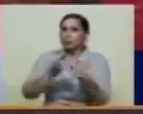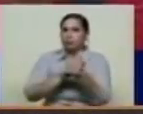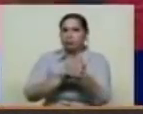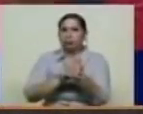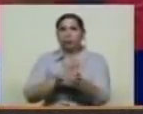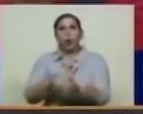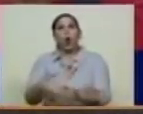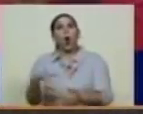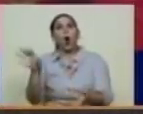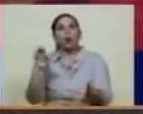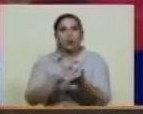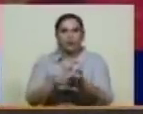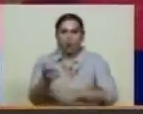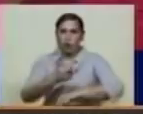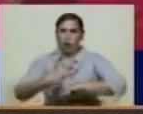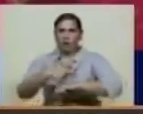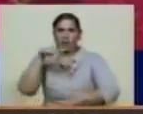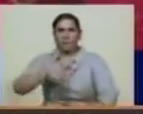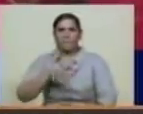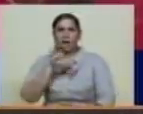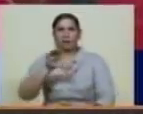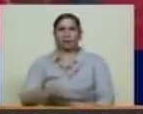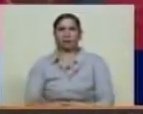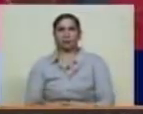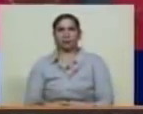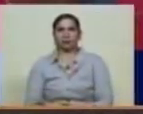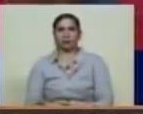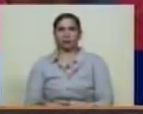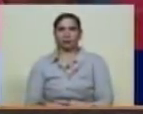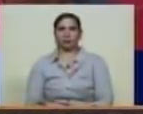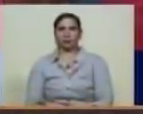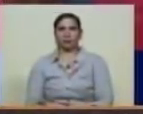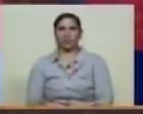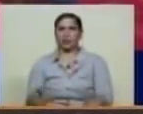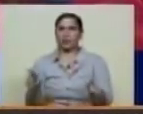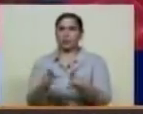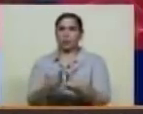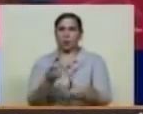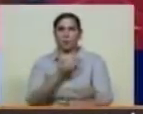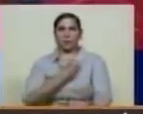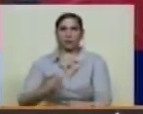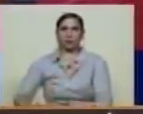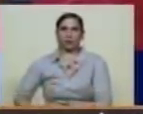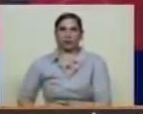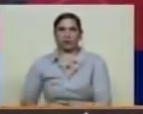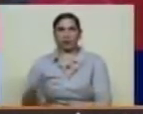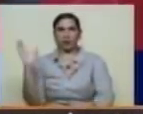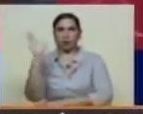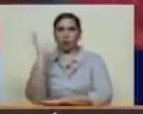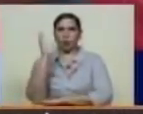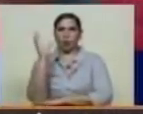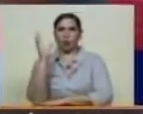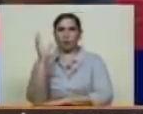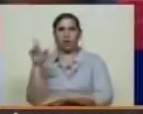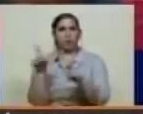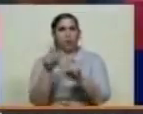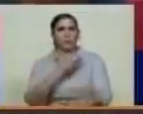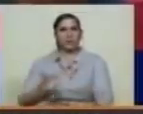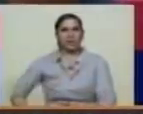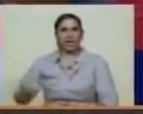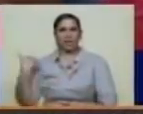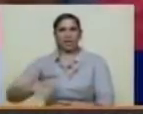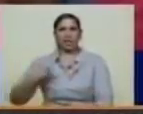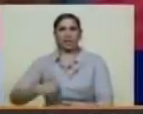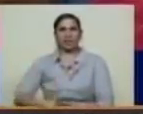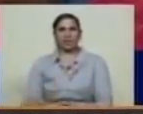país. Los que se parecen a Duque, los que se parecen a Macri, los que se parecen